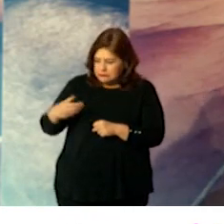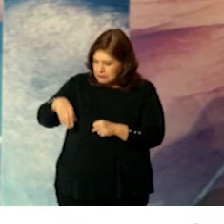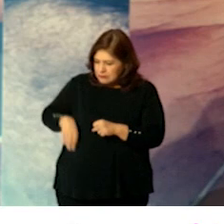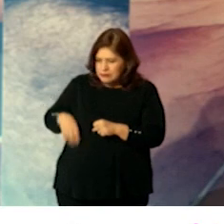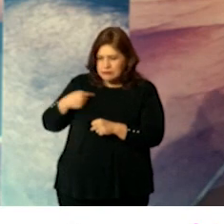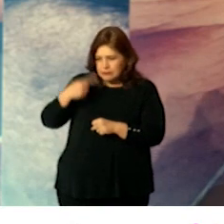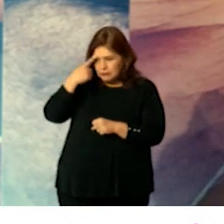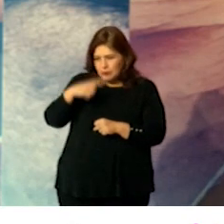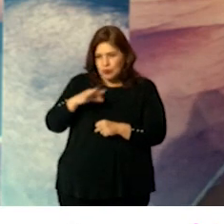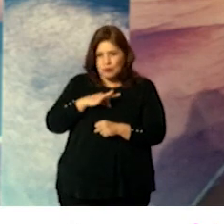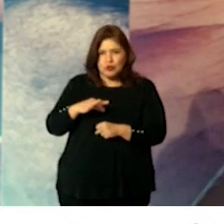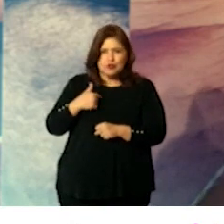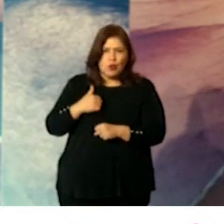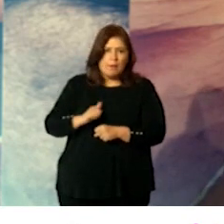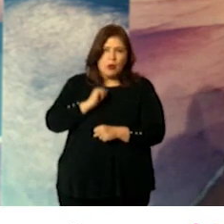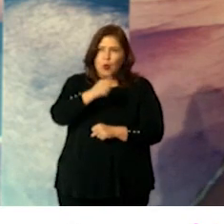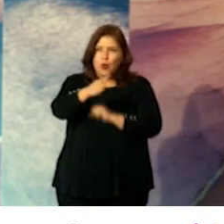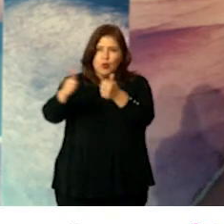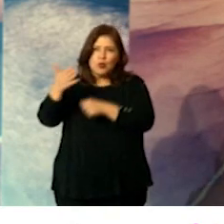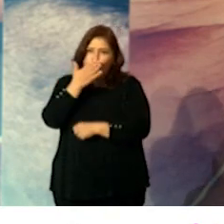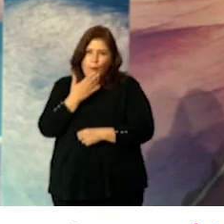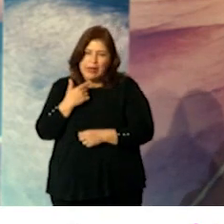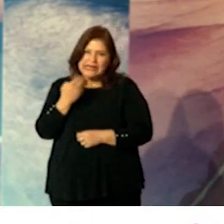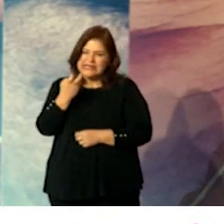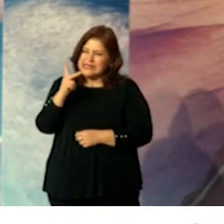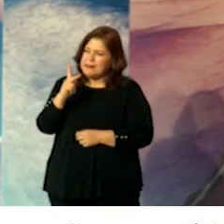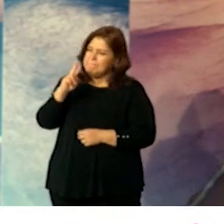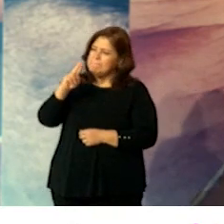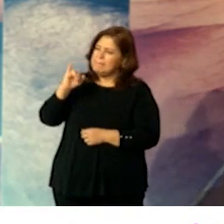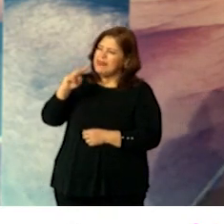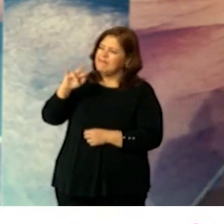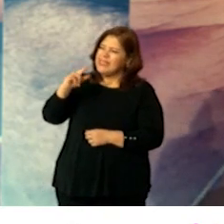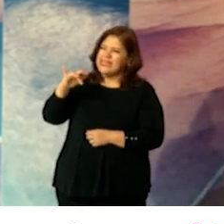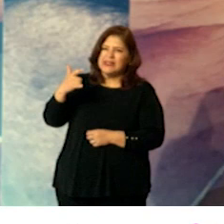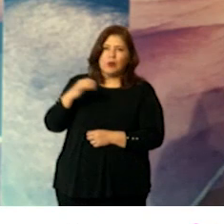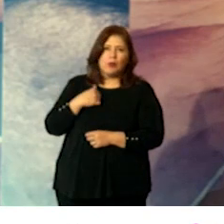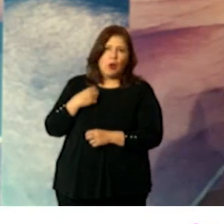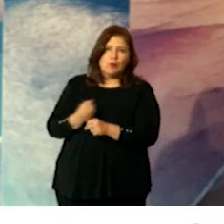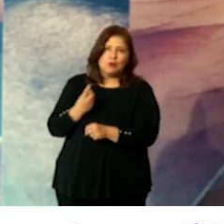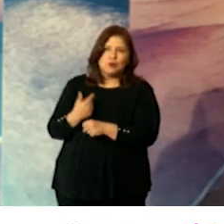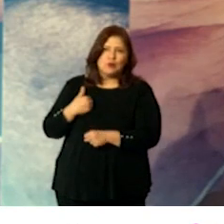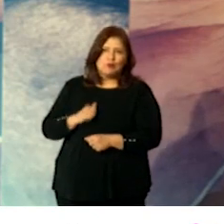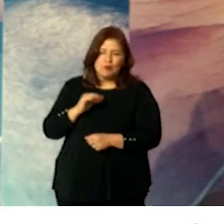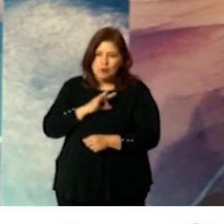tener acceso a un privilegio, ¿no? ¿Qué significa esa palabra, ¿no? Y ahí me di cuenta del